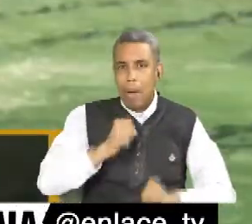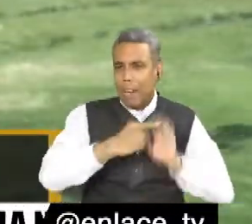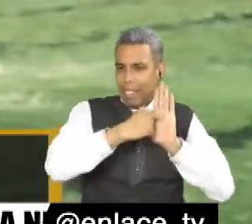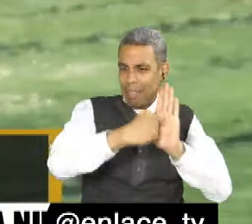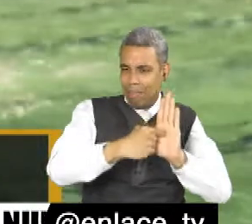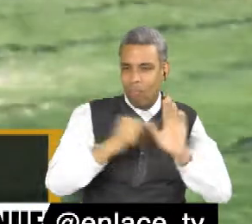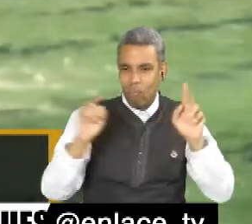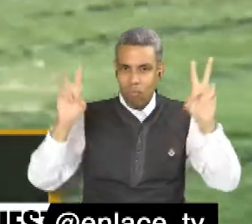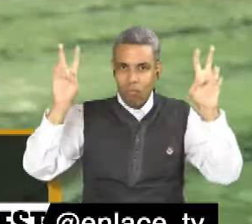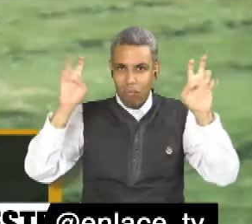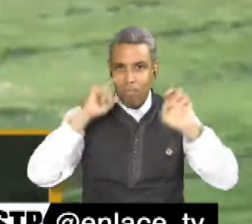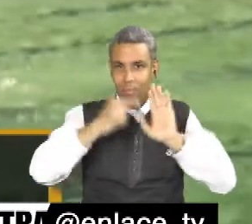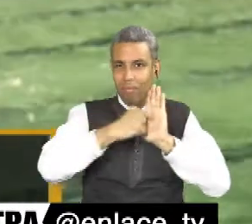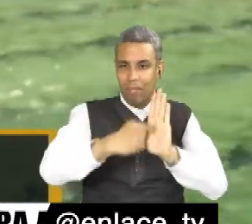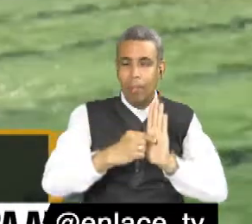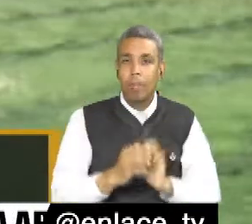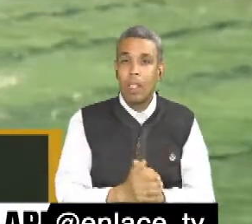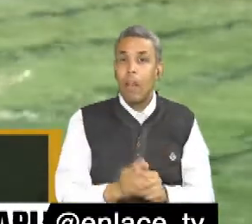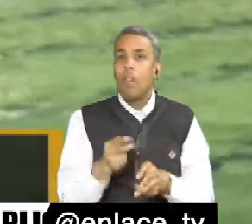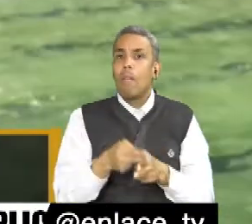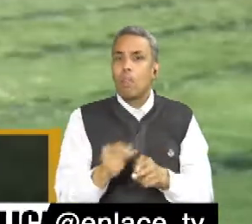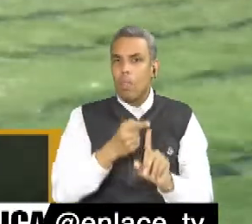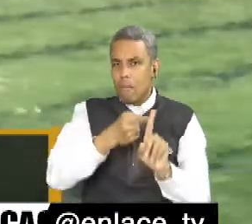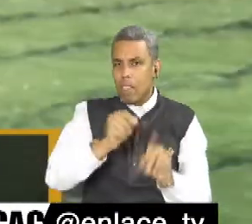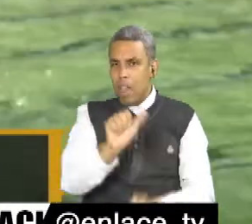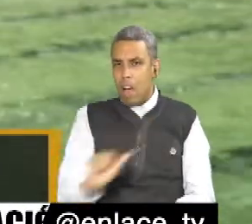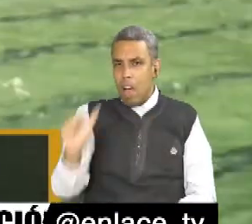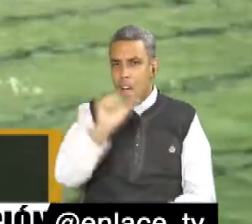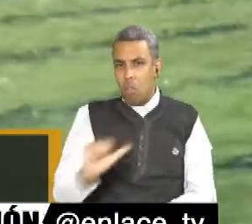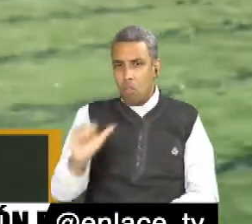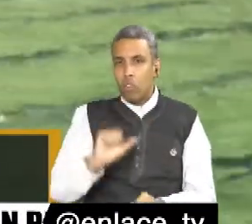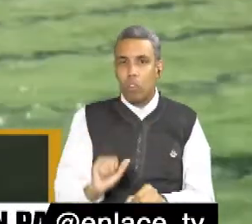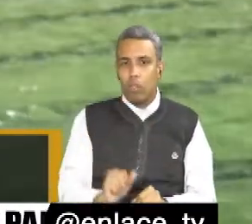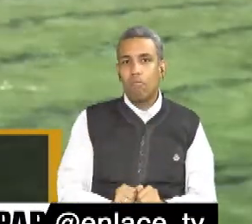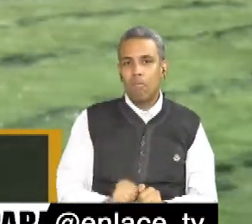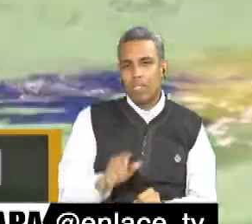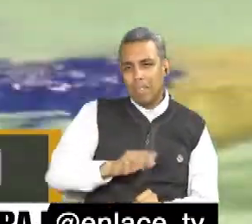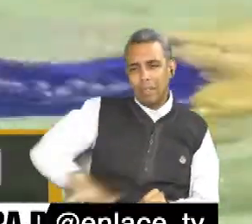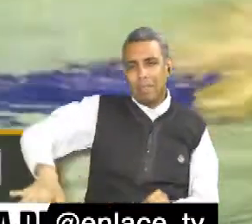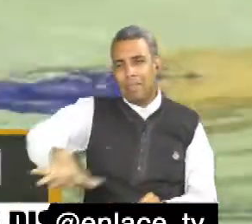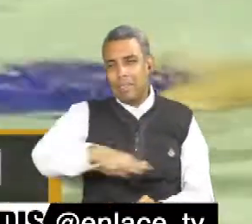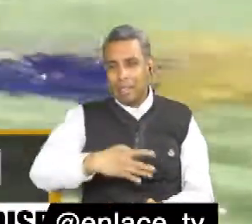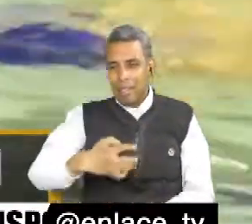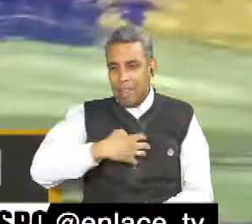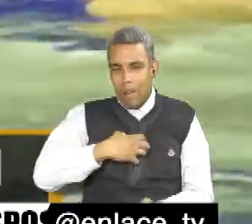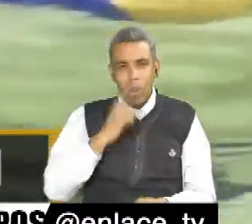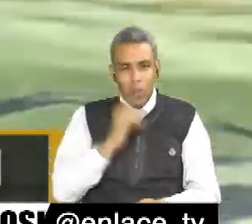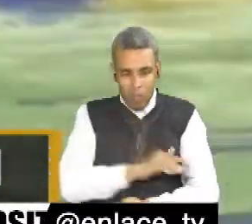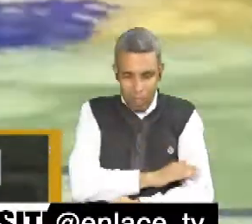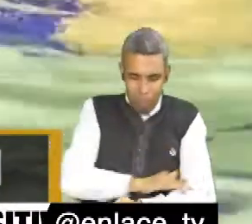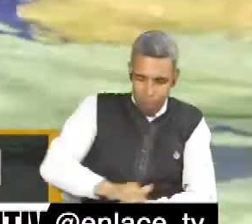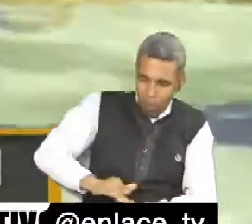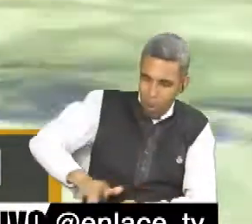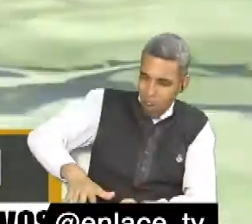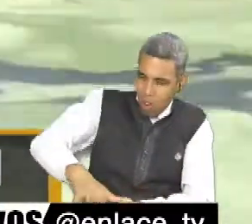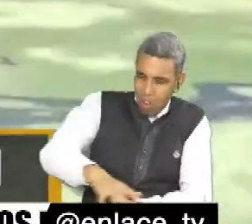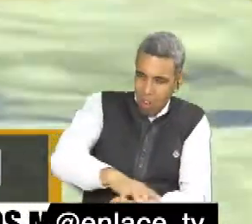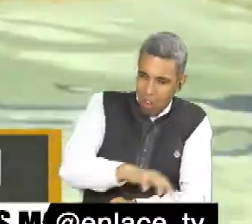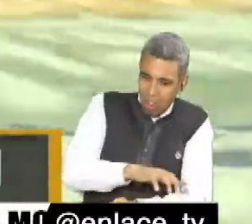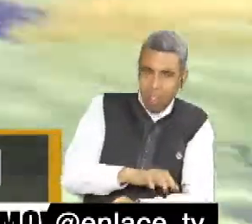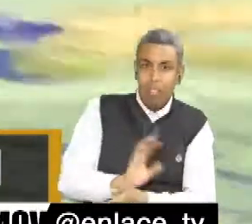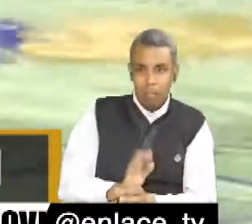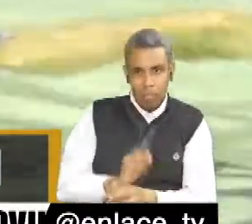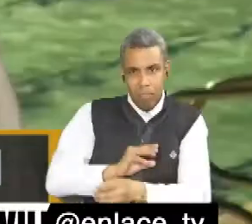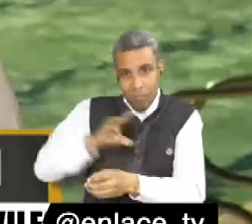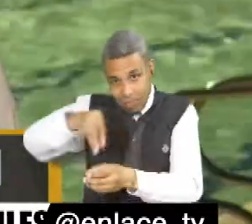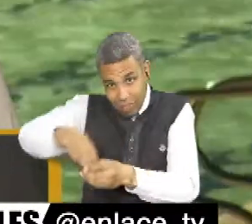en agosto 1 para Sabana, vamos a seguir entrenando bastante, con mucho esfuerzo. Uno con eso pueden